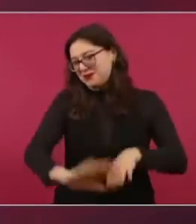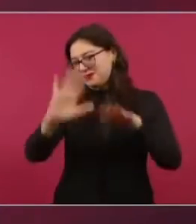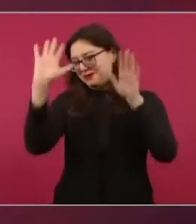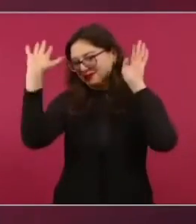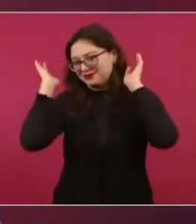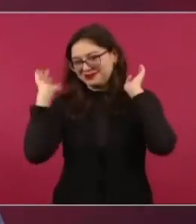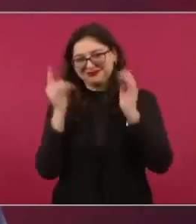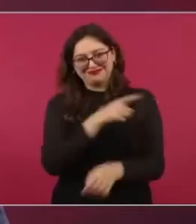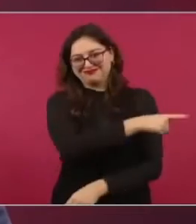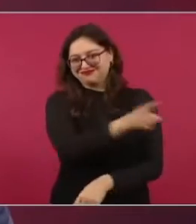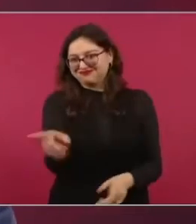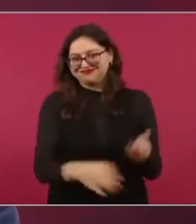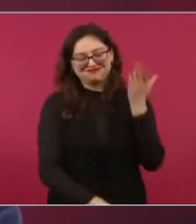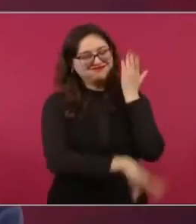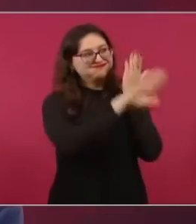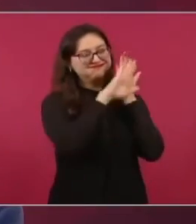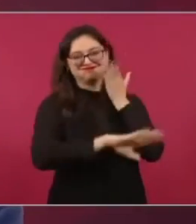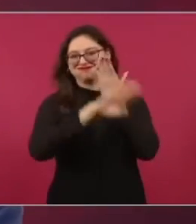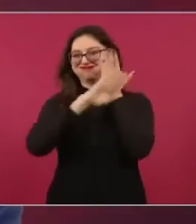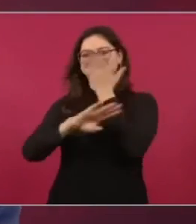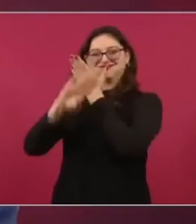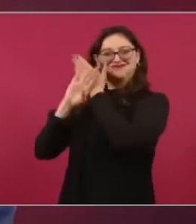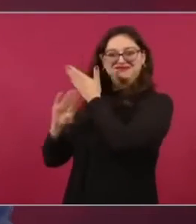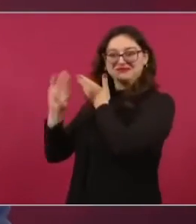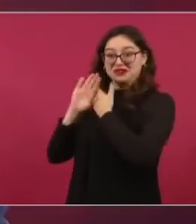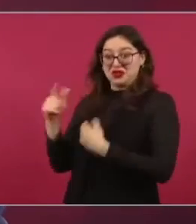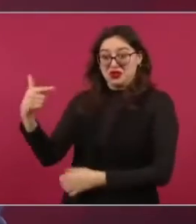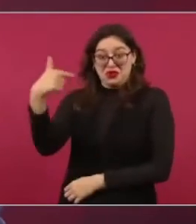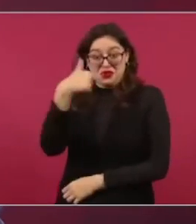tachar de